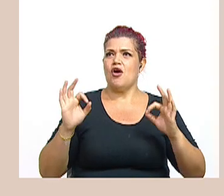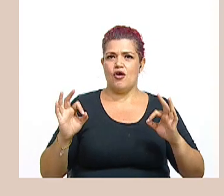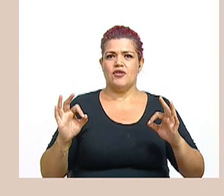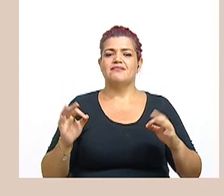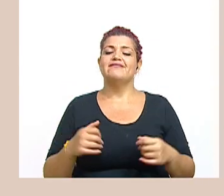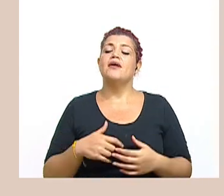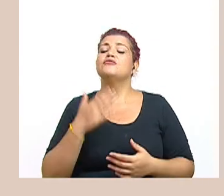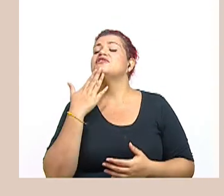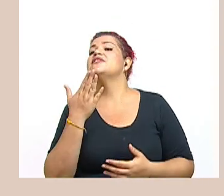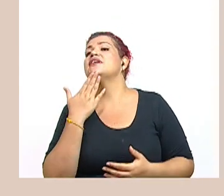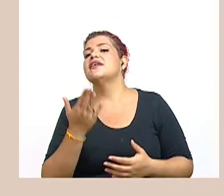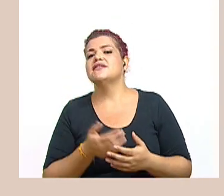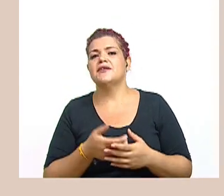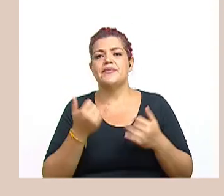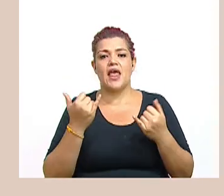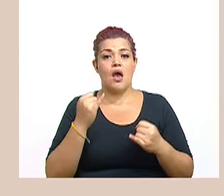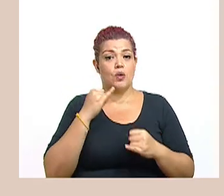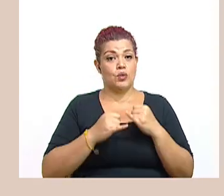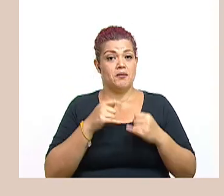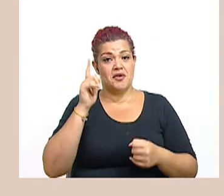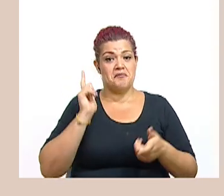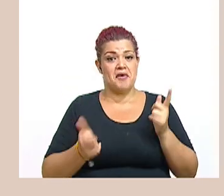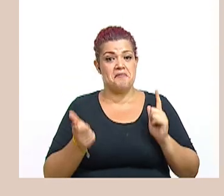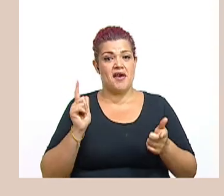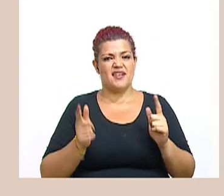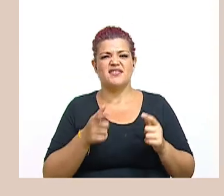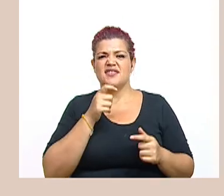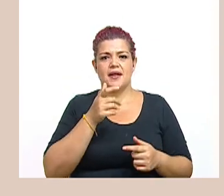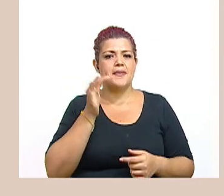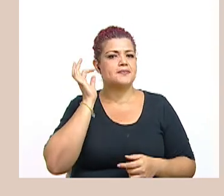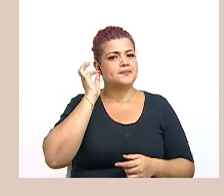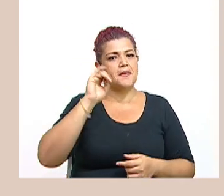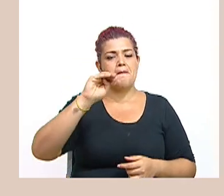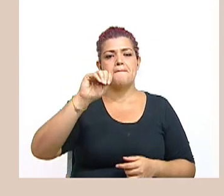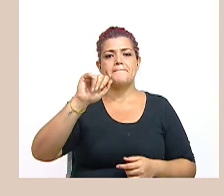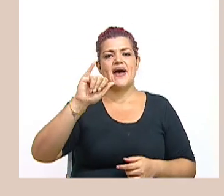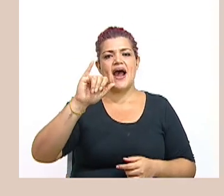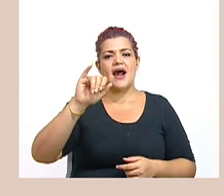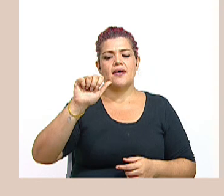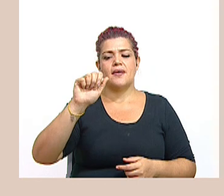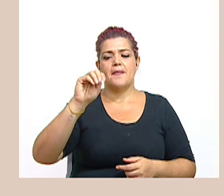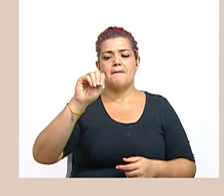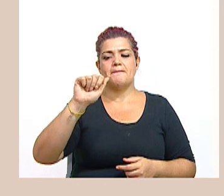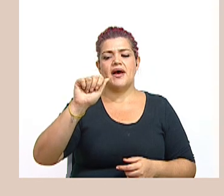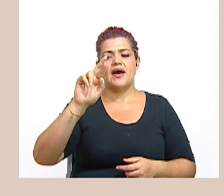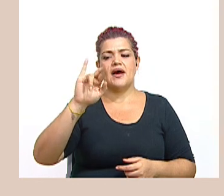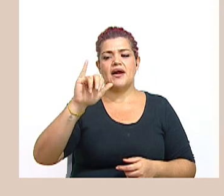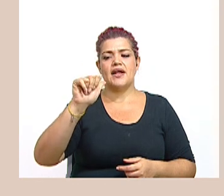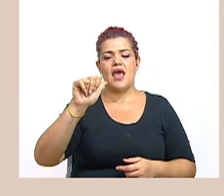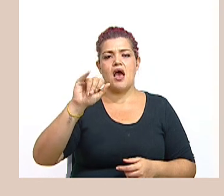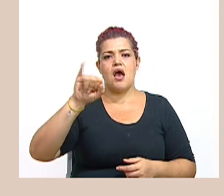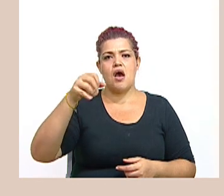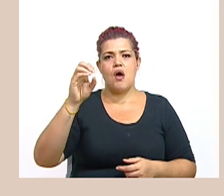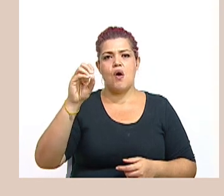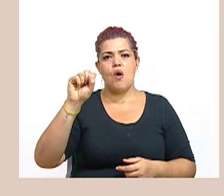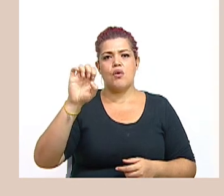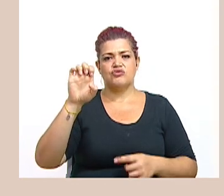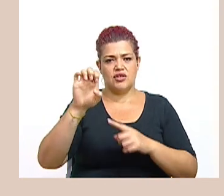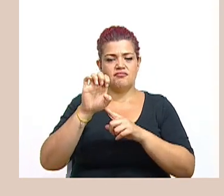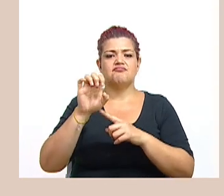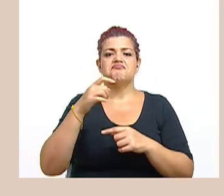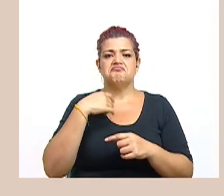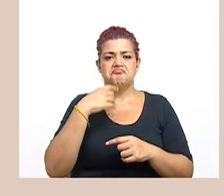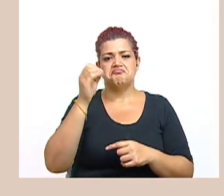Chris. Y finalmente, allá en Palmares nos encontramos con María José. Ella también tiene su testimonio acerca de temas ambientalistas.